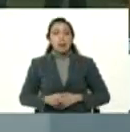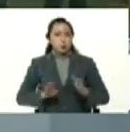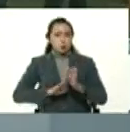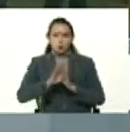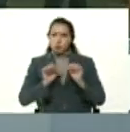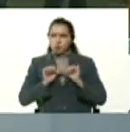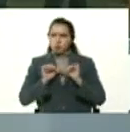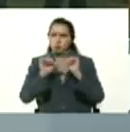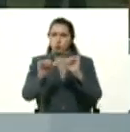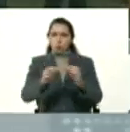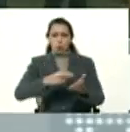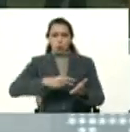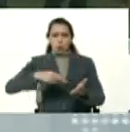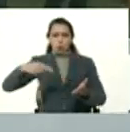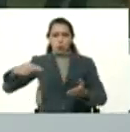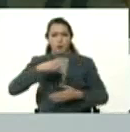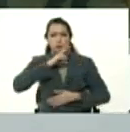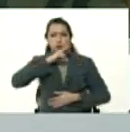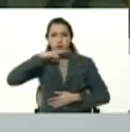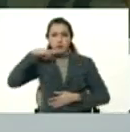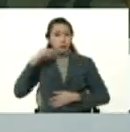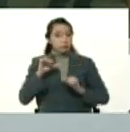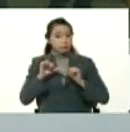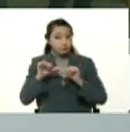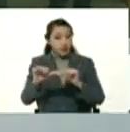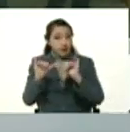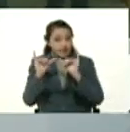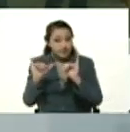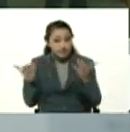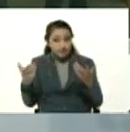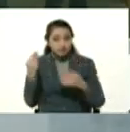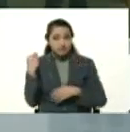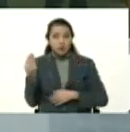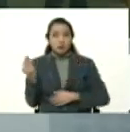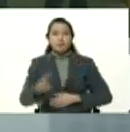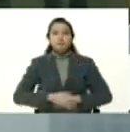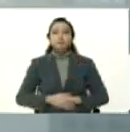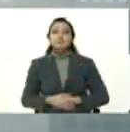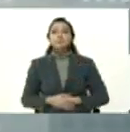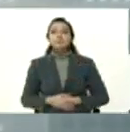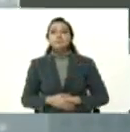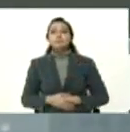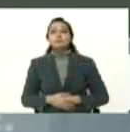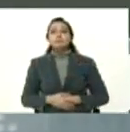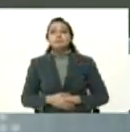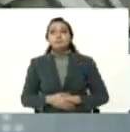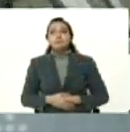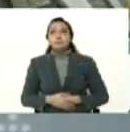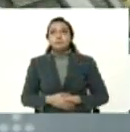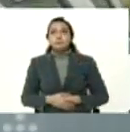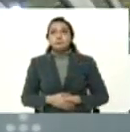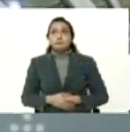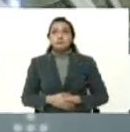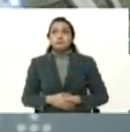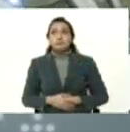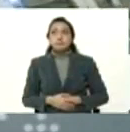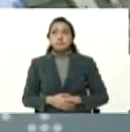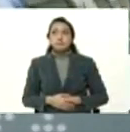la rica pasta de trigo, ¿verdad? Seguir produciendo la rica pasta de